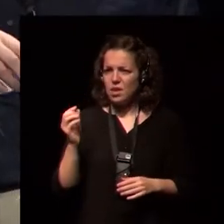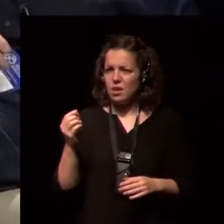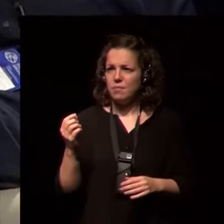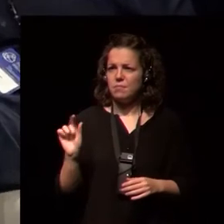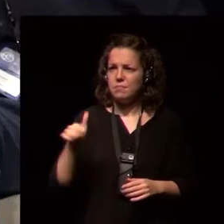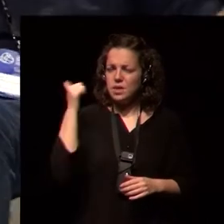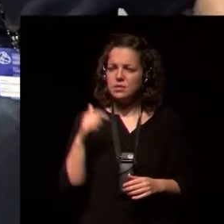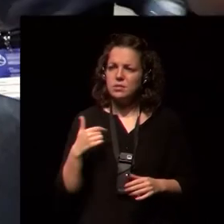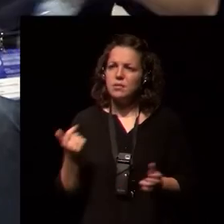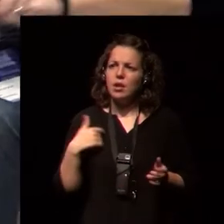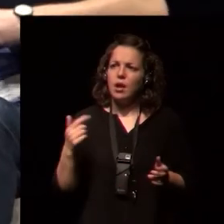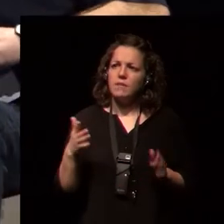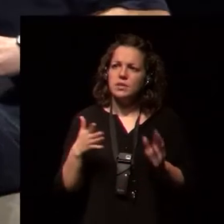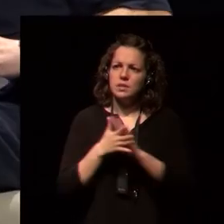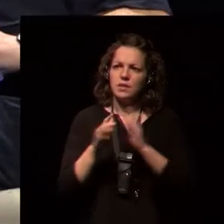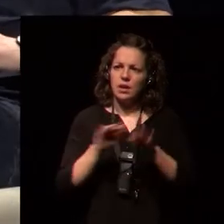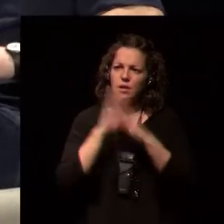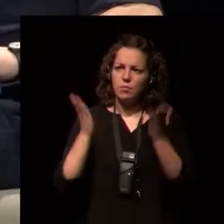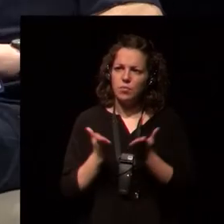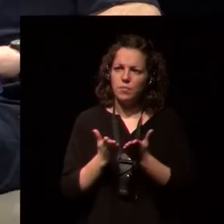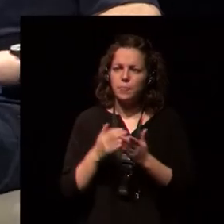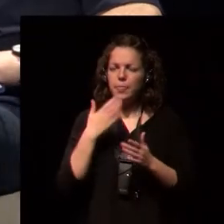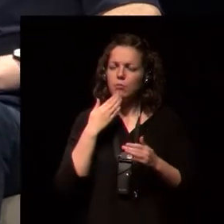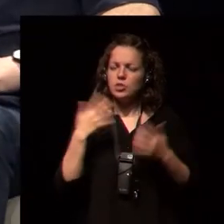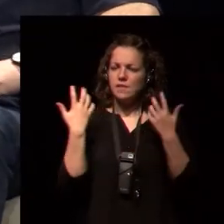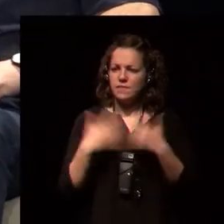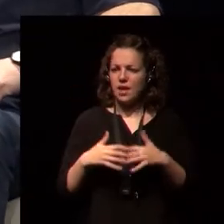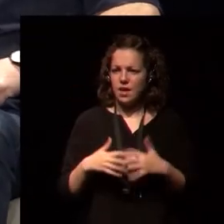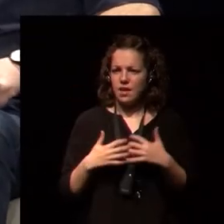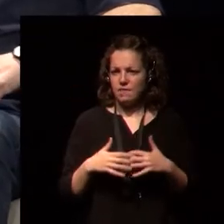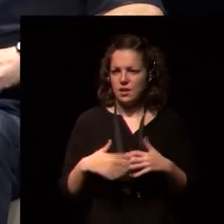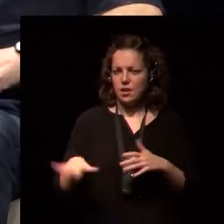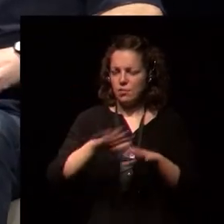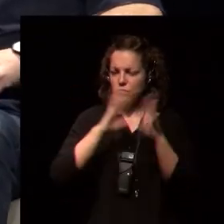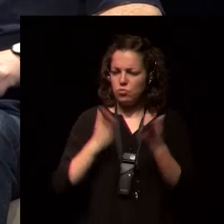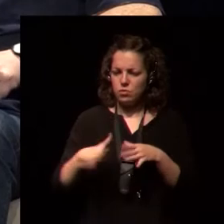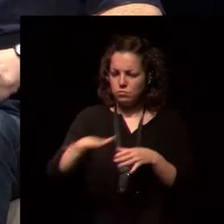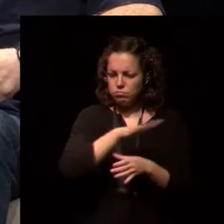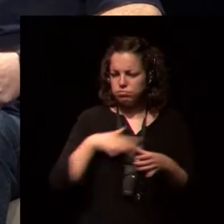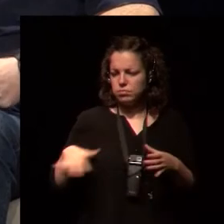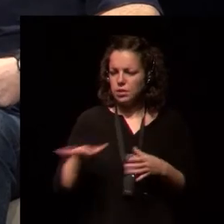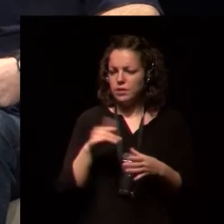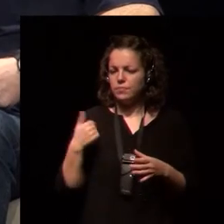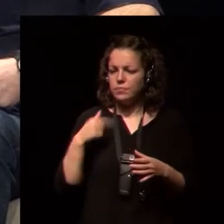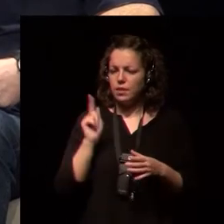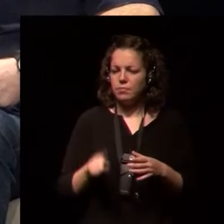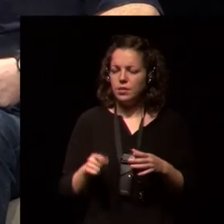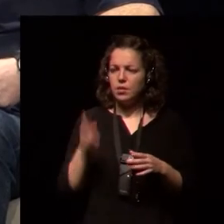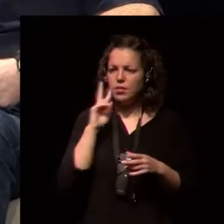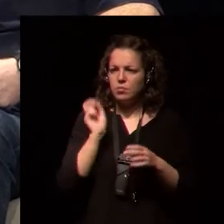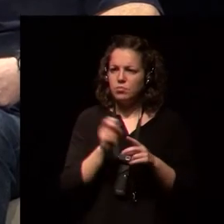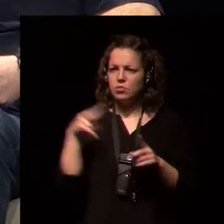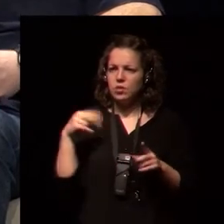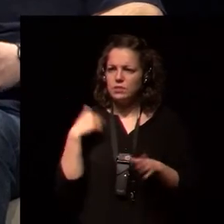nos rodea es de alguna manera como si fuera una gran fábrica. Y incluso aquellos de nosotros que desde una perspectiva